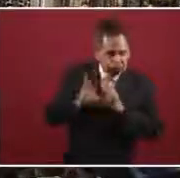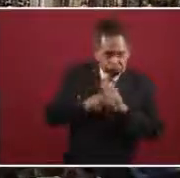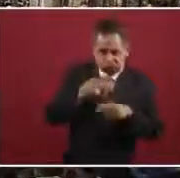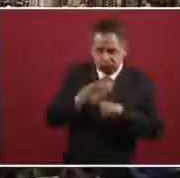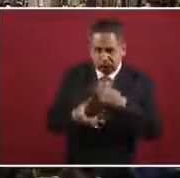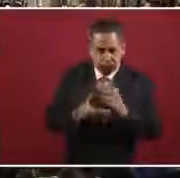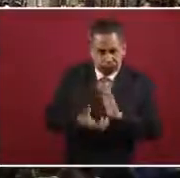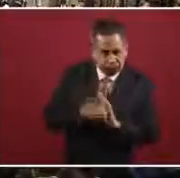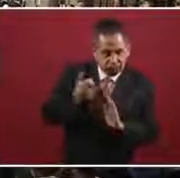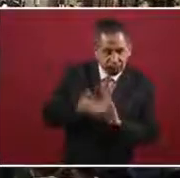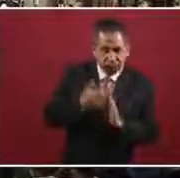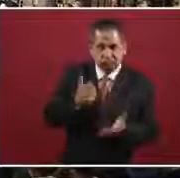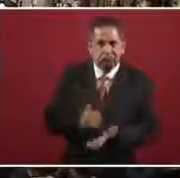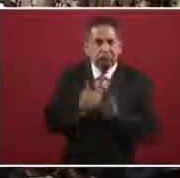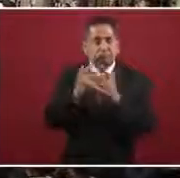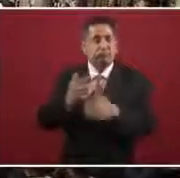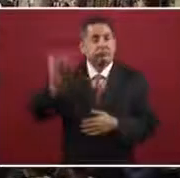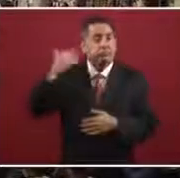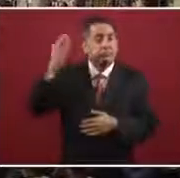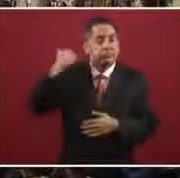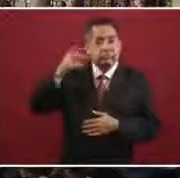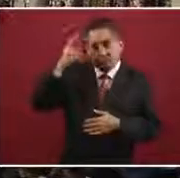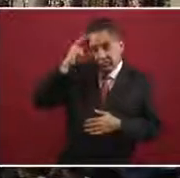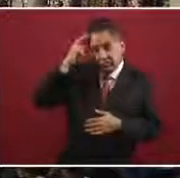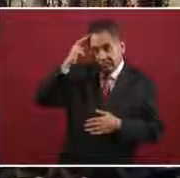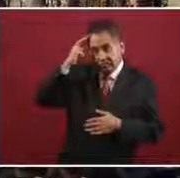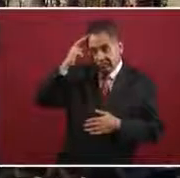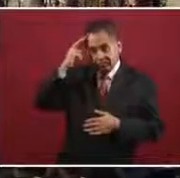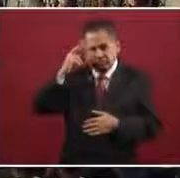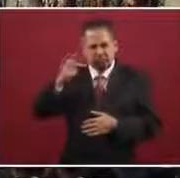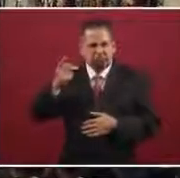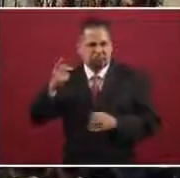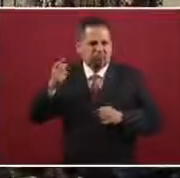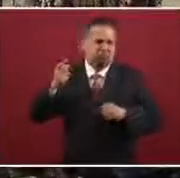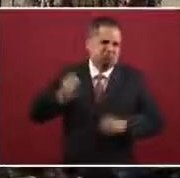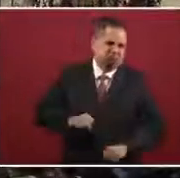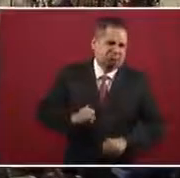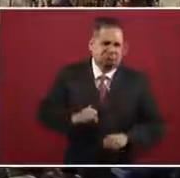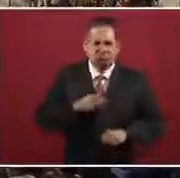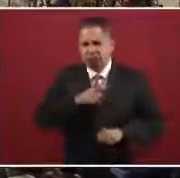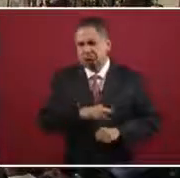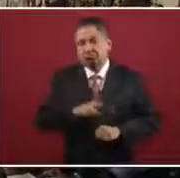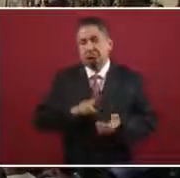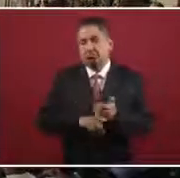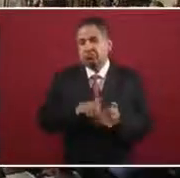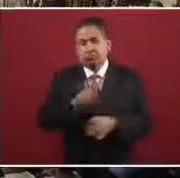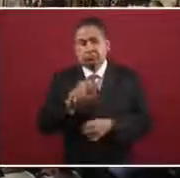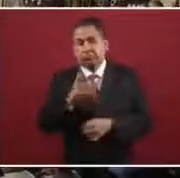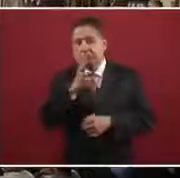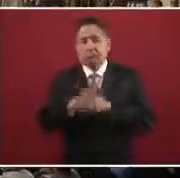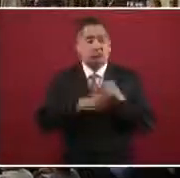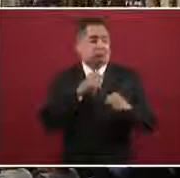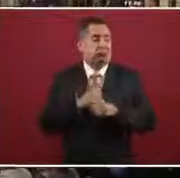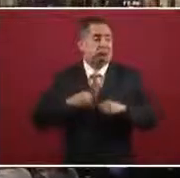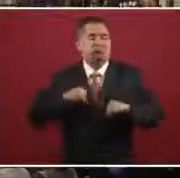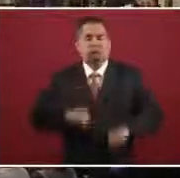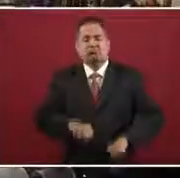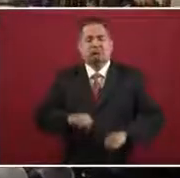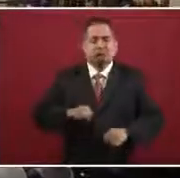que Porfirio Díaz, un dictador que se mantuvo 34 años en la